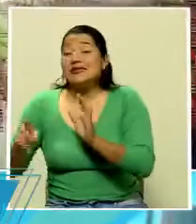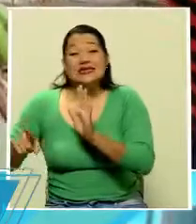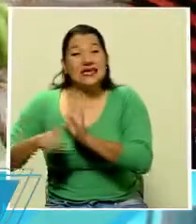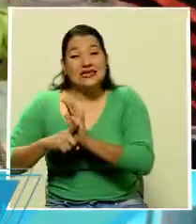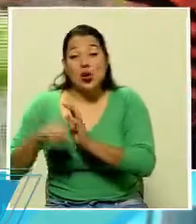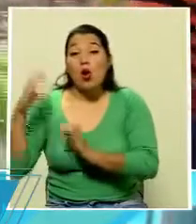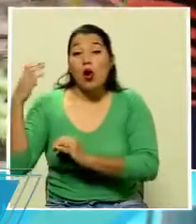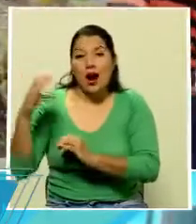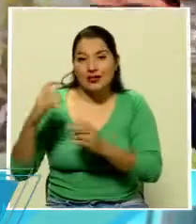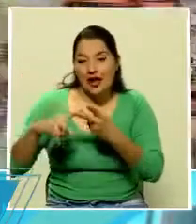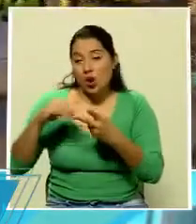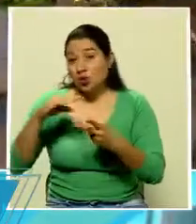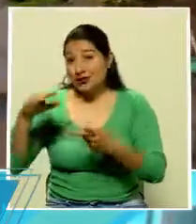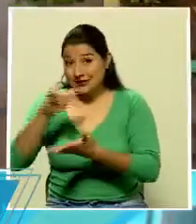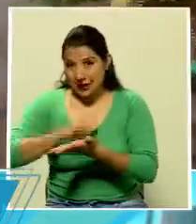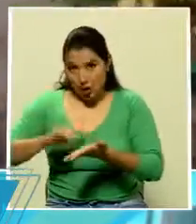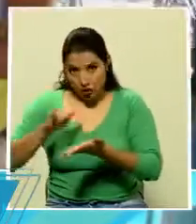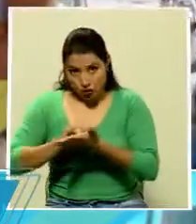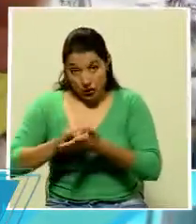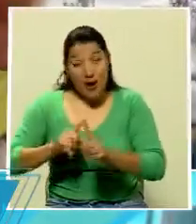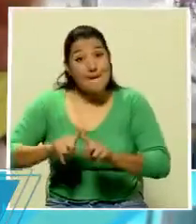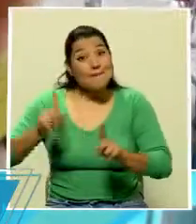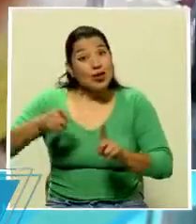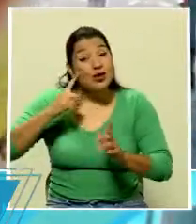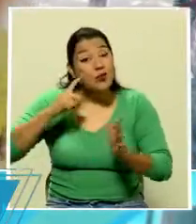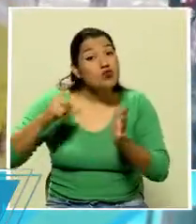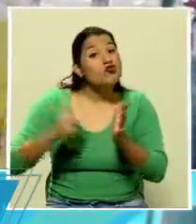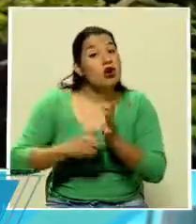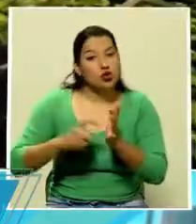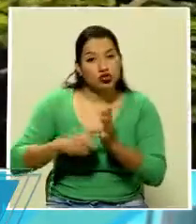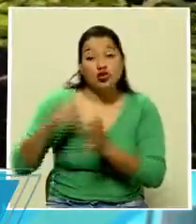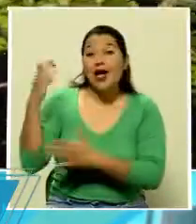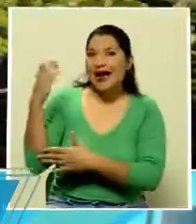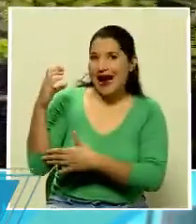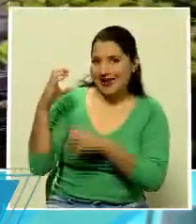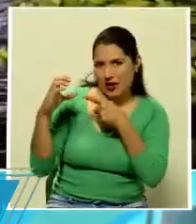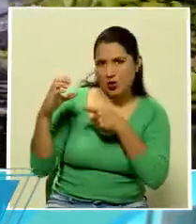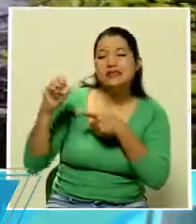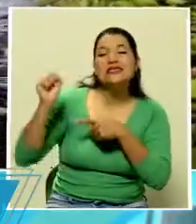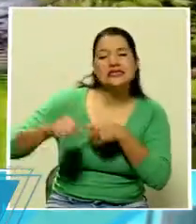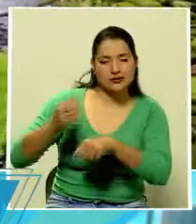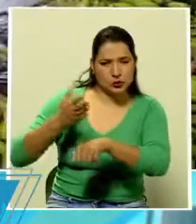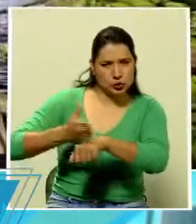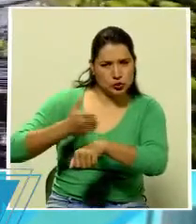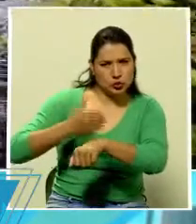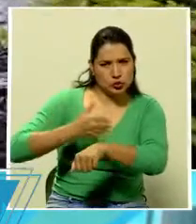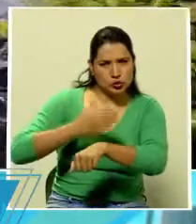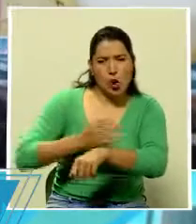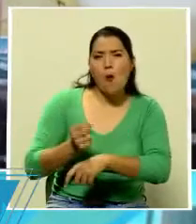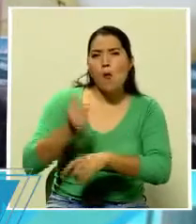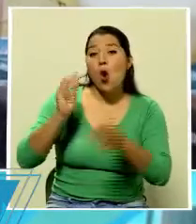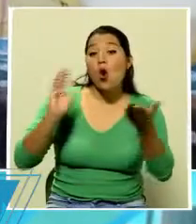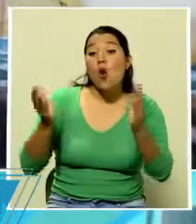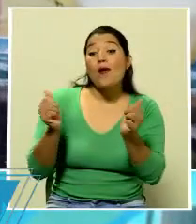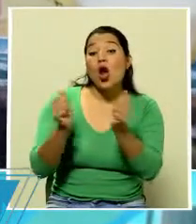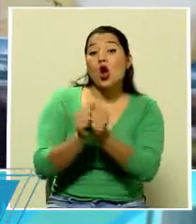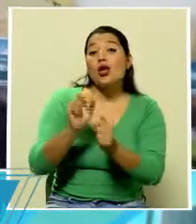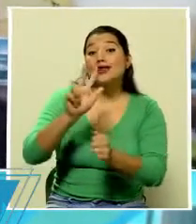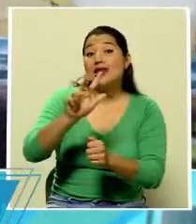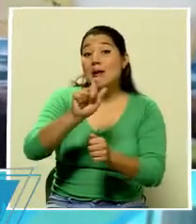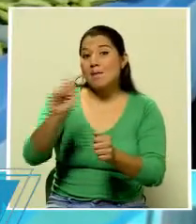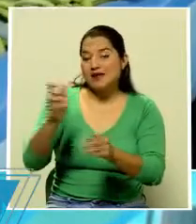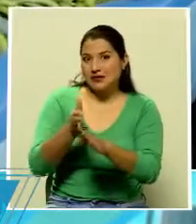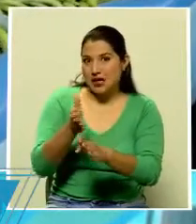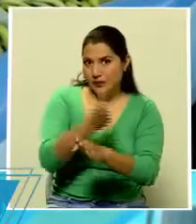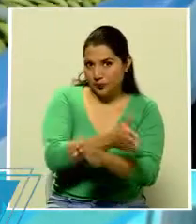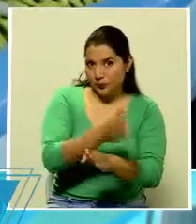aunque es importante resaltar que Cartago sí tiene inclusive unas mejorías porcentuales con respecto al trimestre anterior.